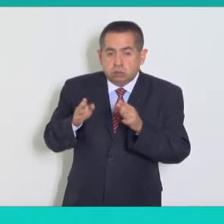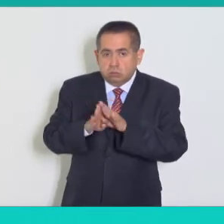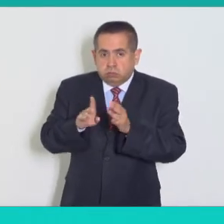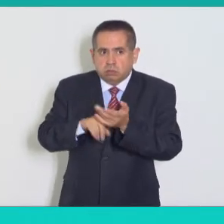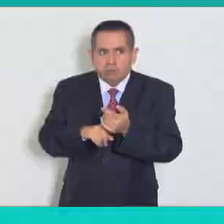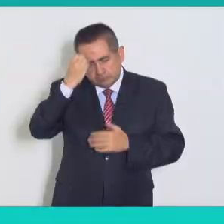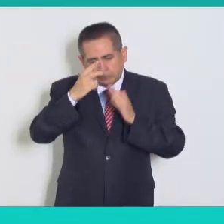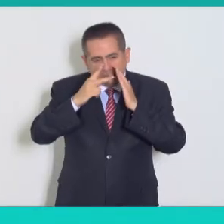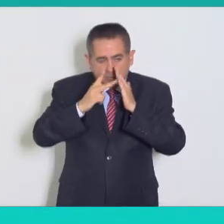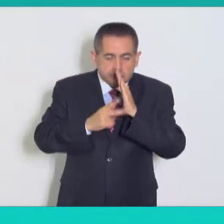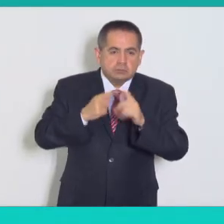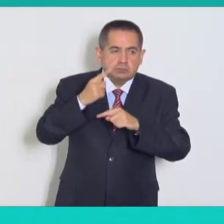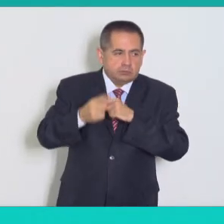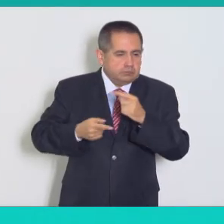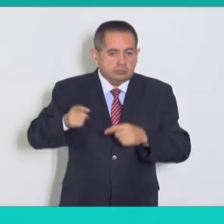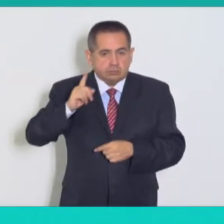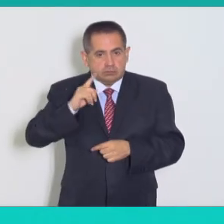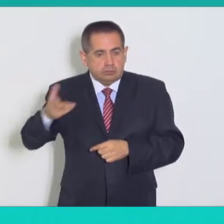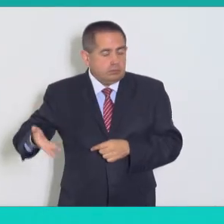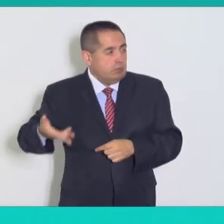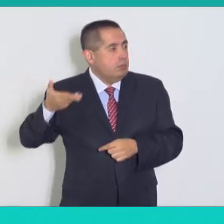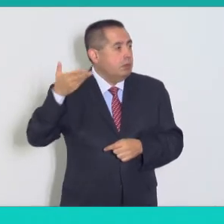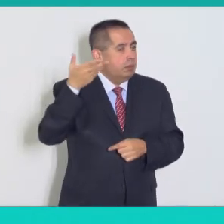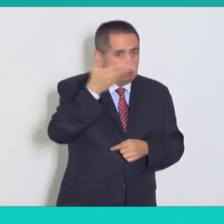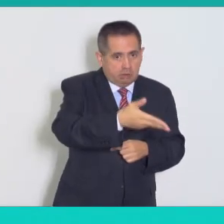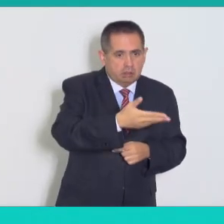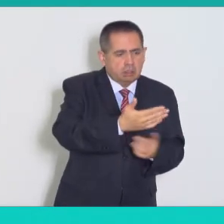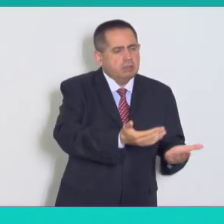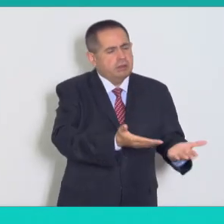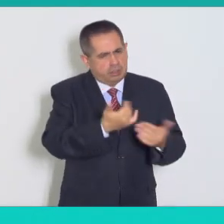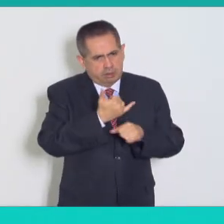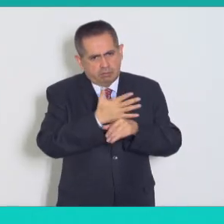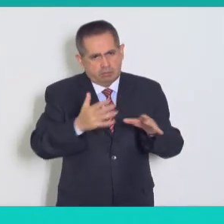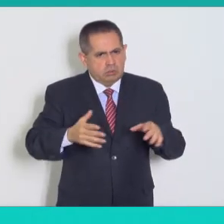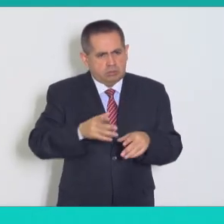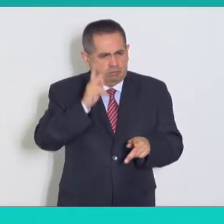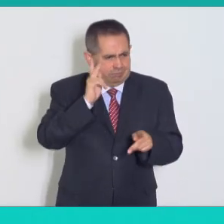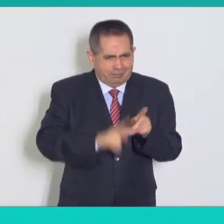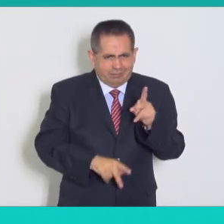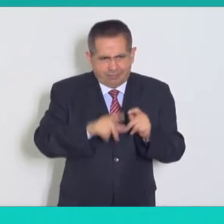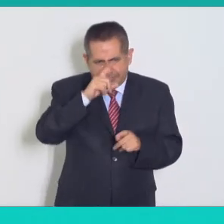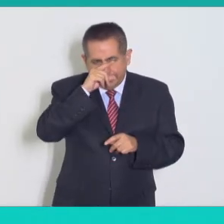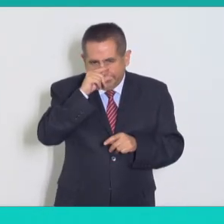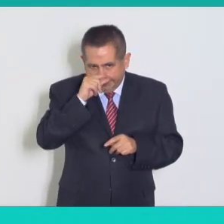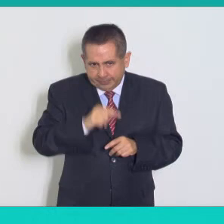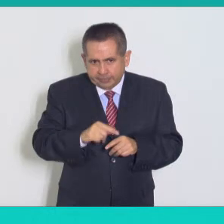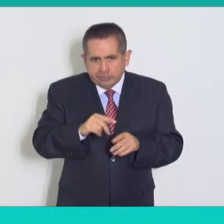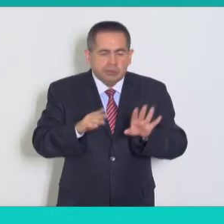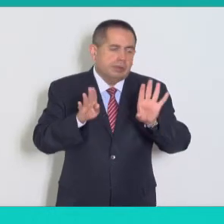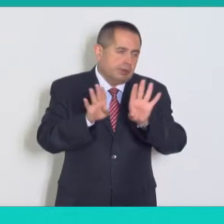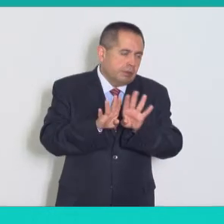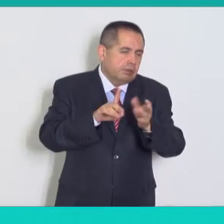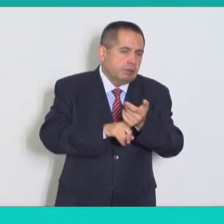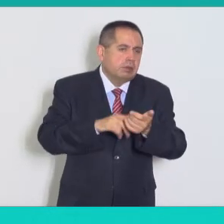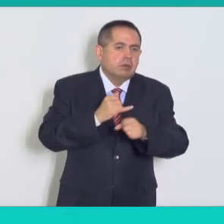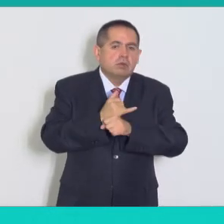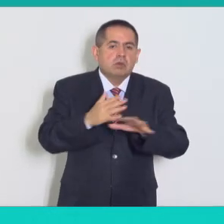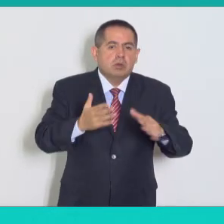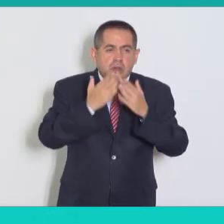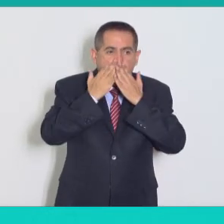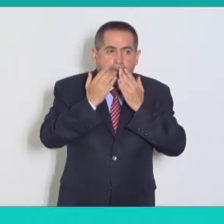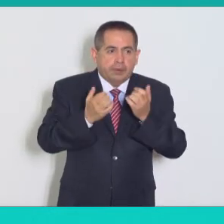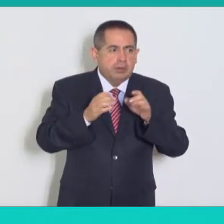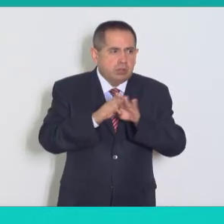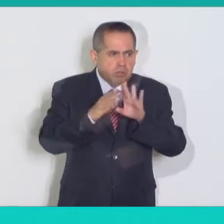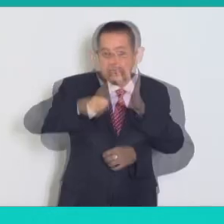tenían registrados del 2012 al 15 de agosto del 2018 un total de 637 denuncias por abuso sexual precisando que se registran casos de